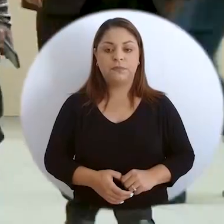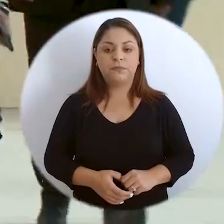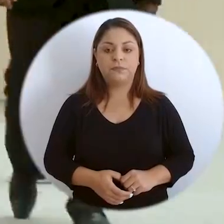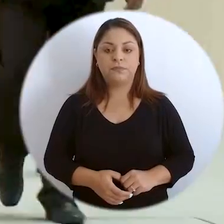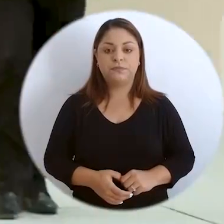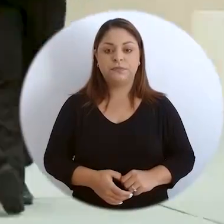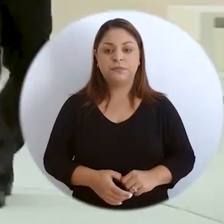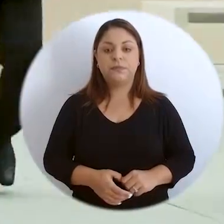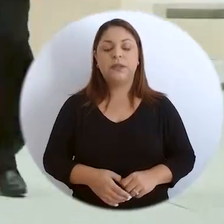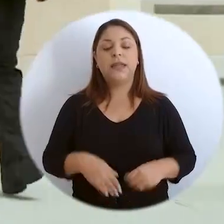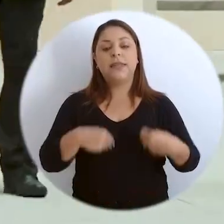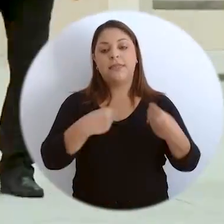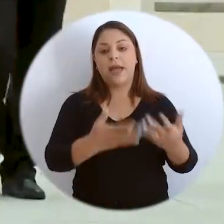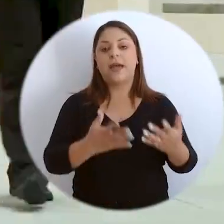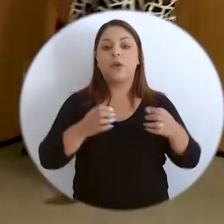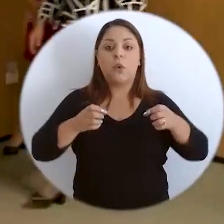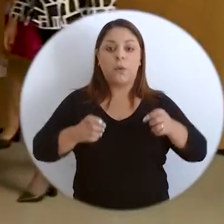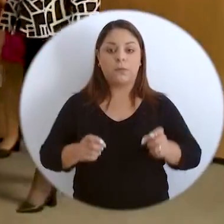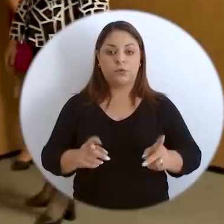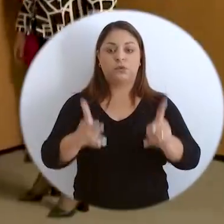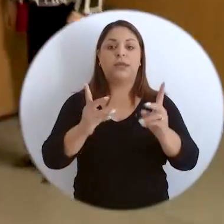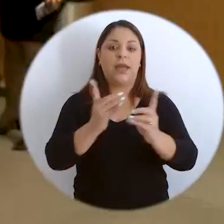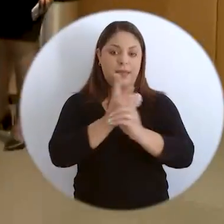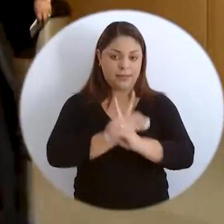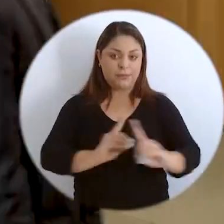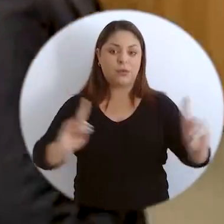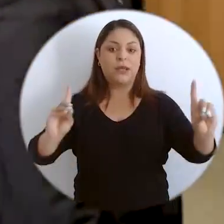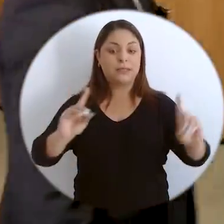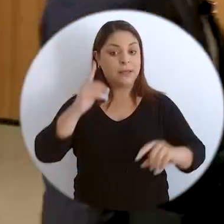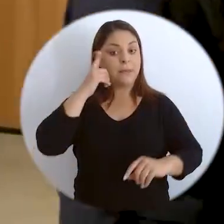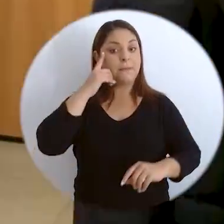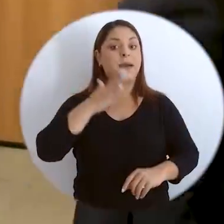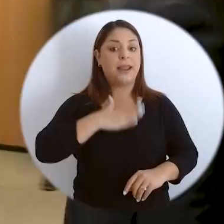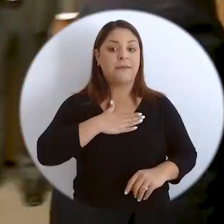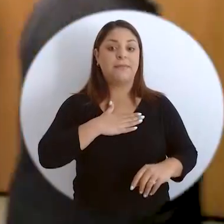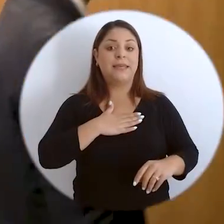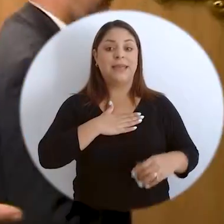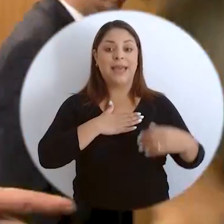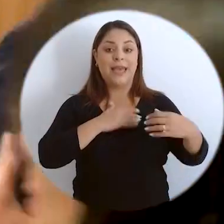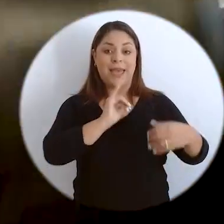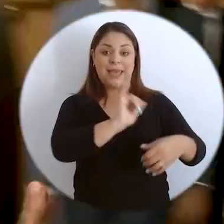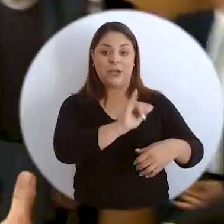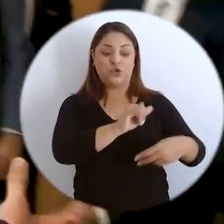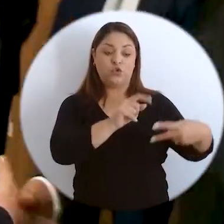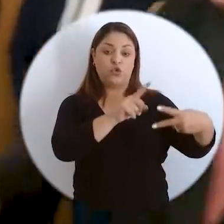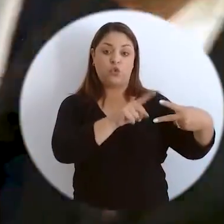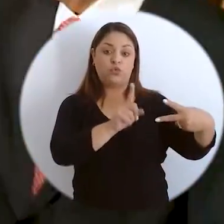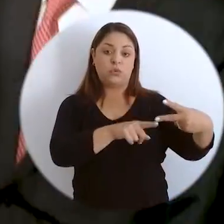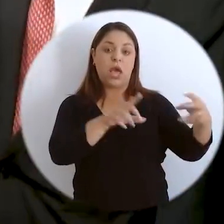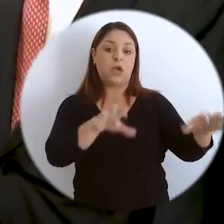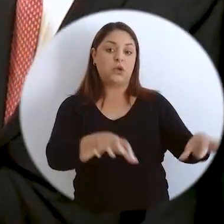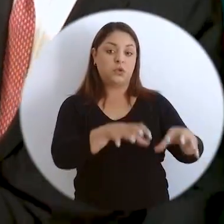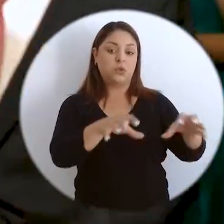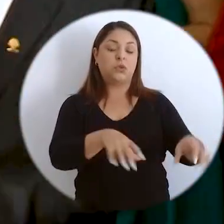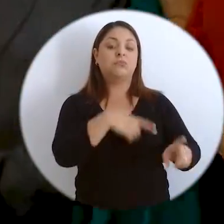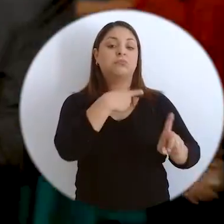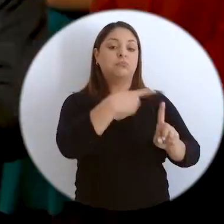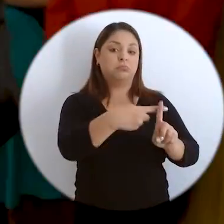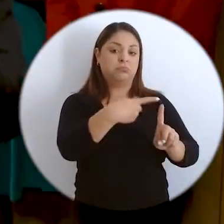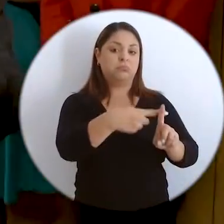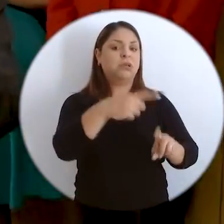así como en la política de educación también, en el sentido de que el tratamiento con el resto de los países